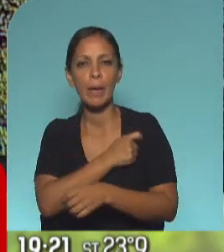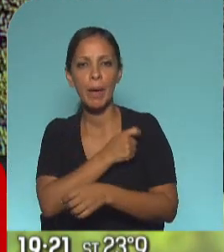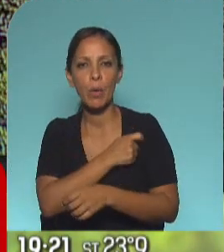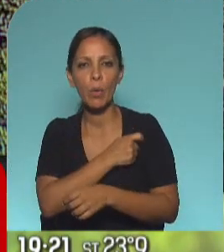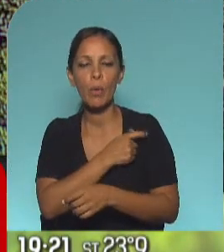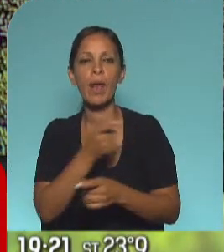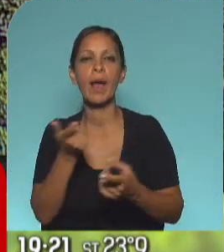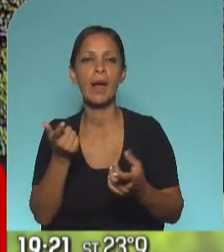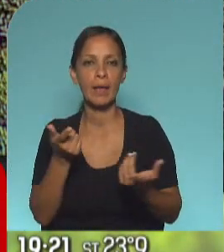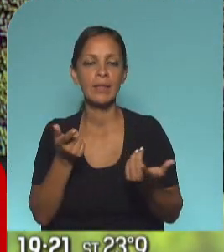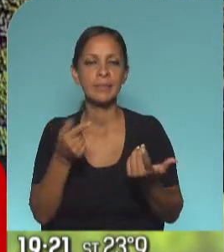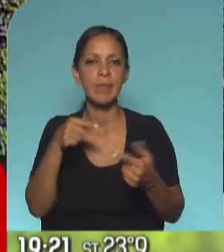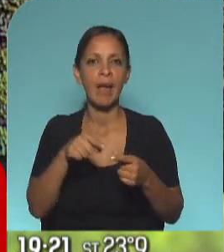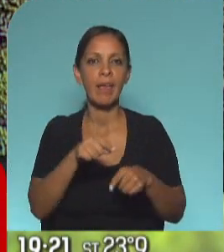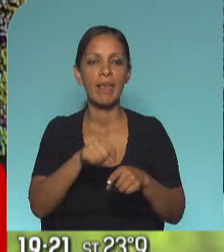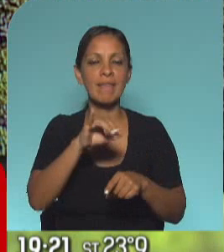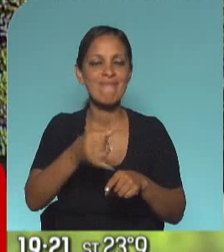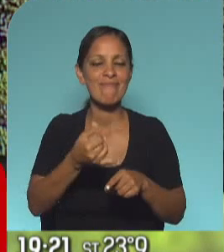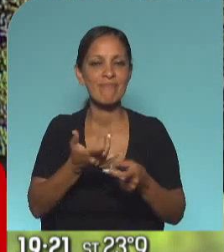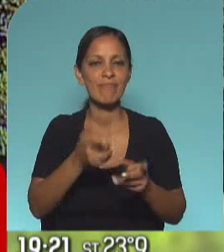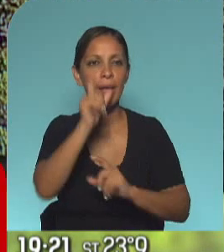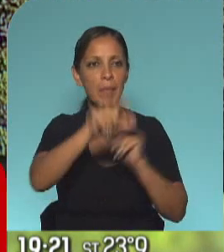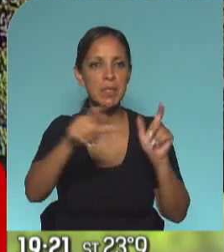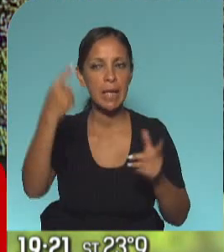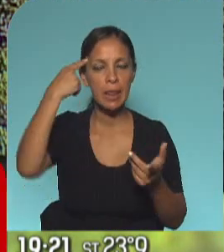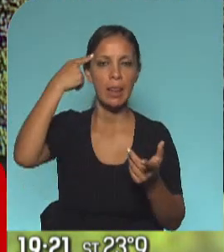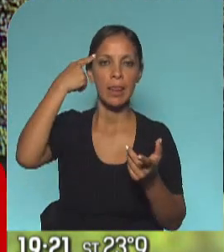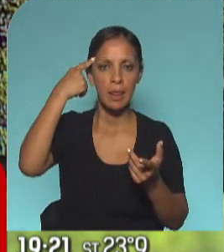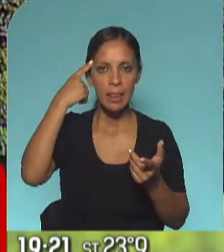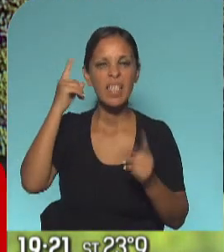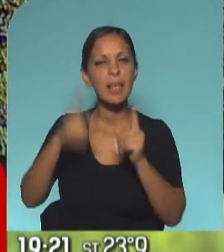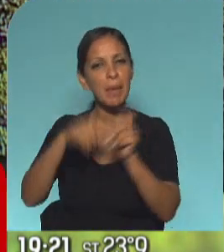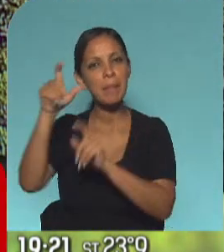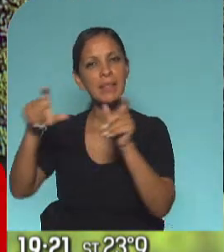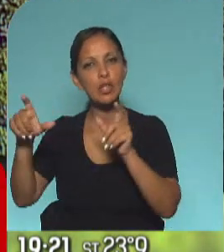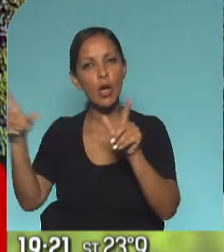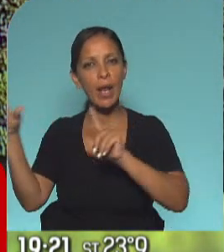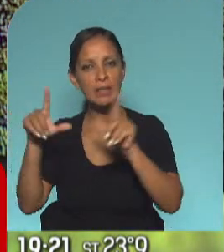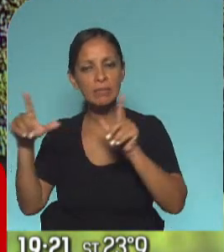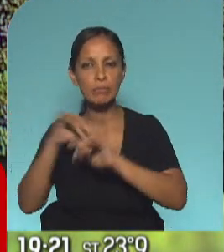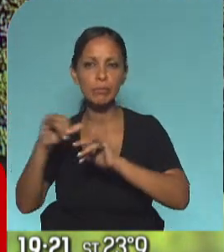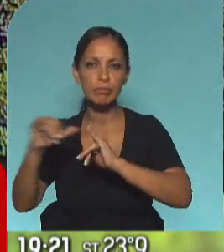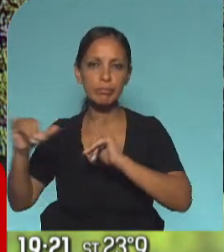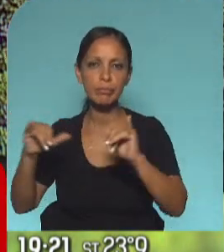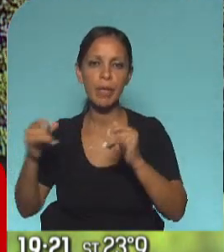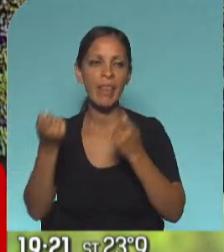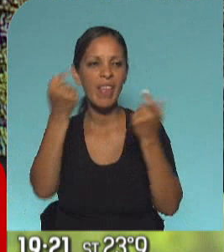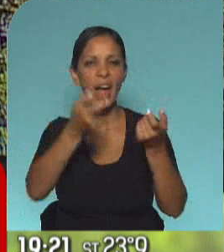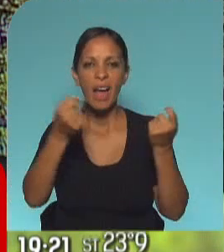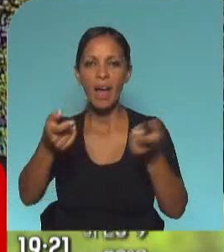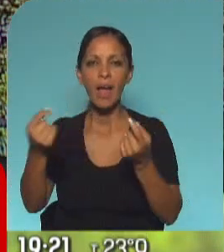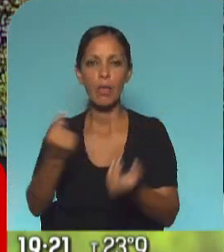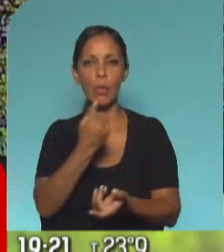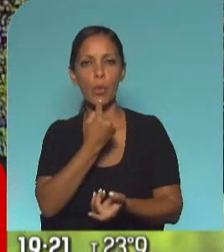muy conocidos públicamente, y muchos comunicadores que salieron a sembrar dudas de todo tipo.